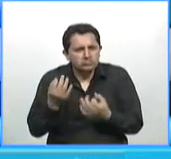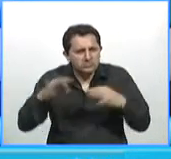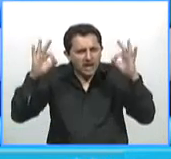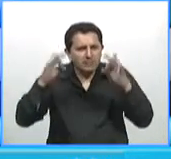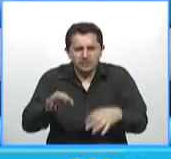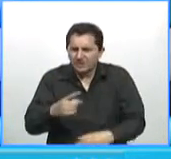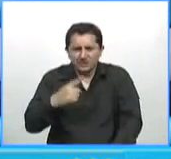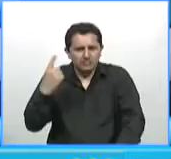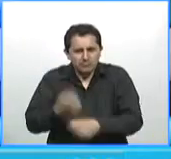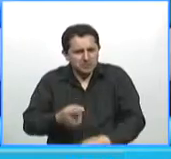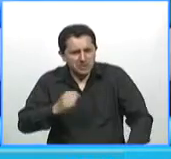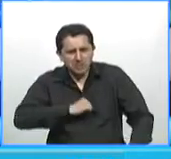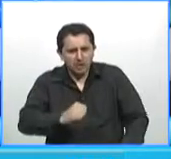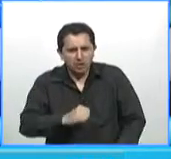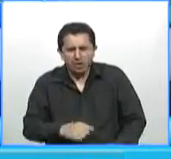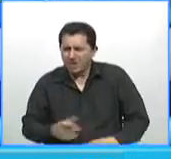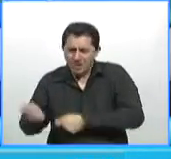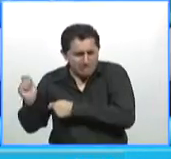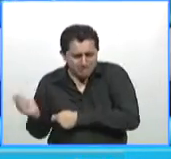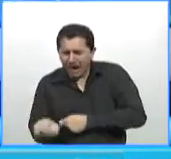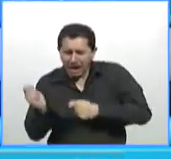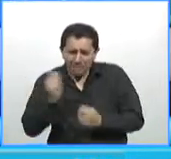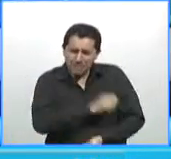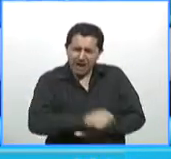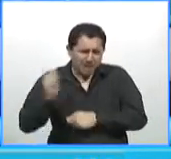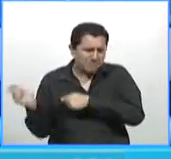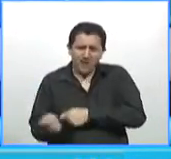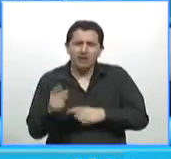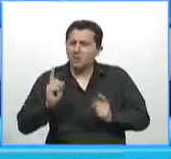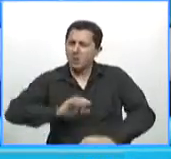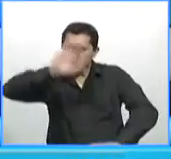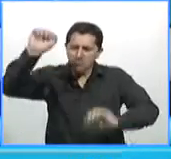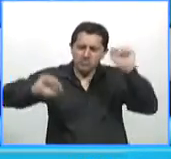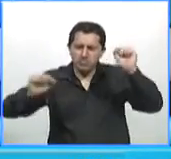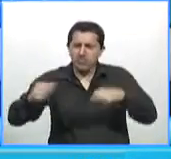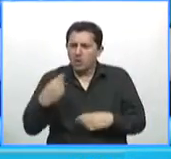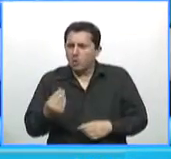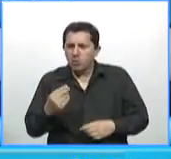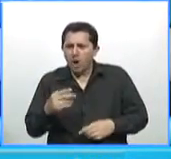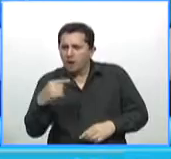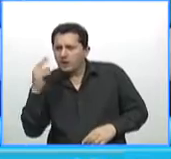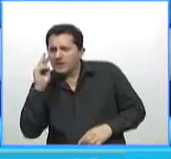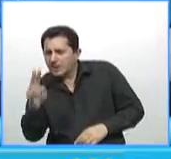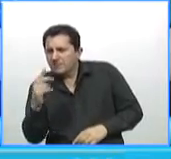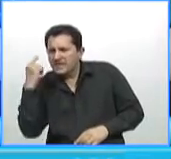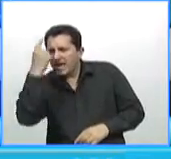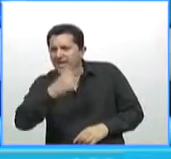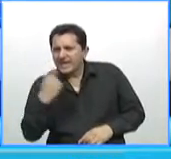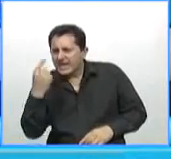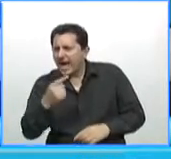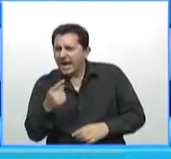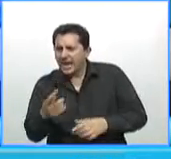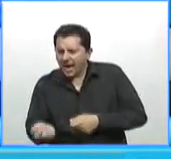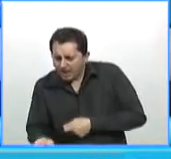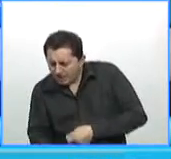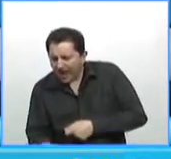sido invencible cuando la han bombardeado en el córner corto. ¿Qué se mira? ¿La cara del adversario? ¿El palo? ¿La